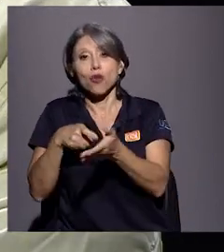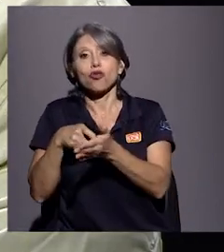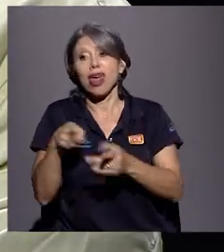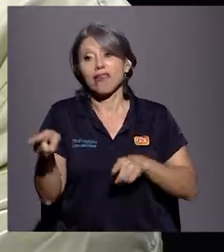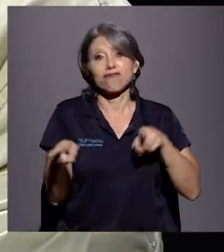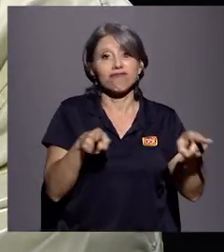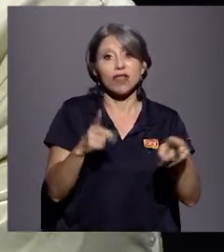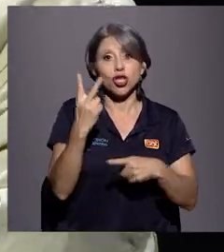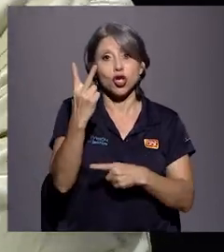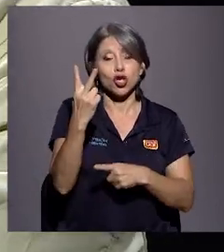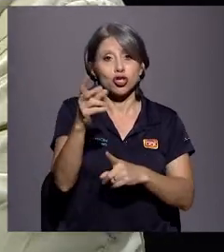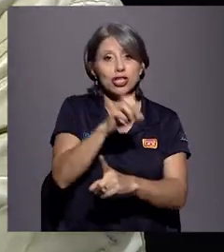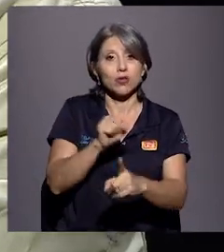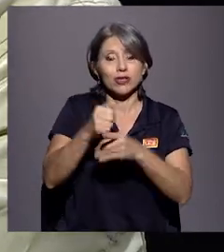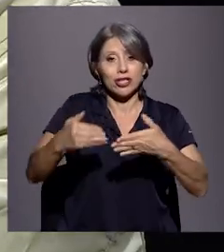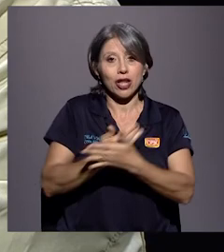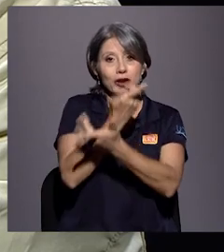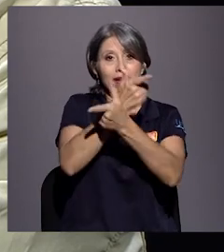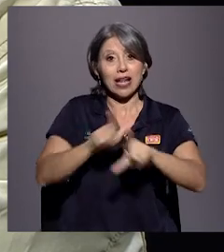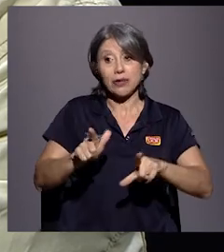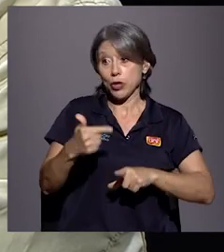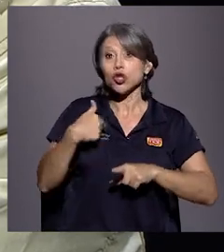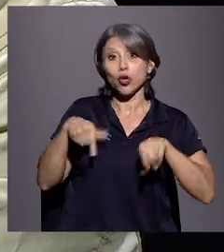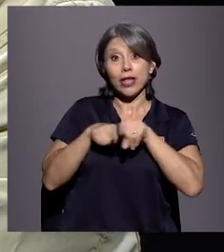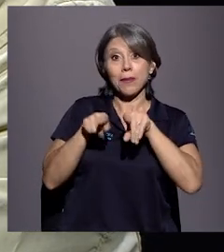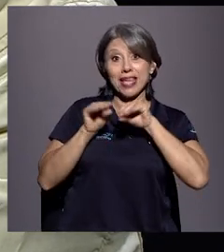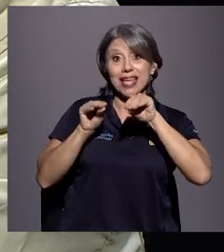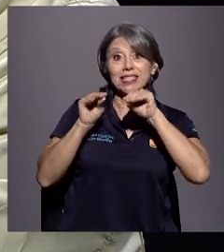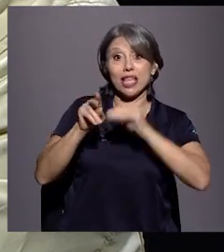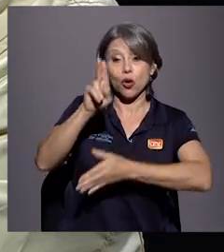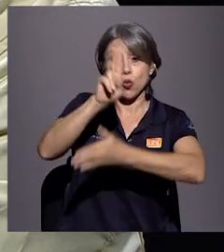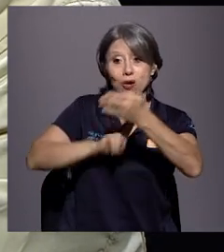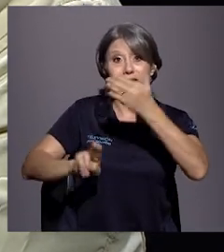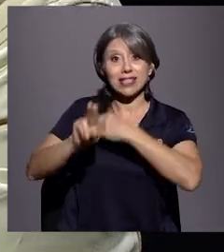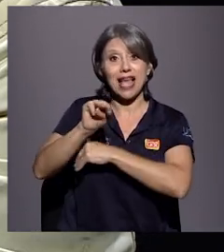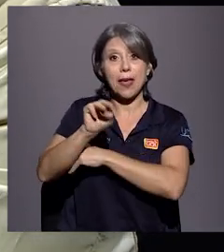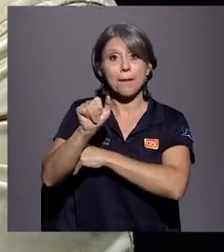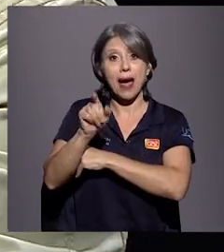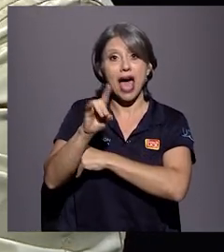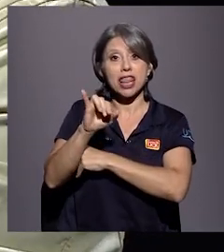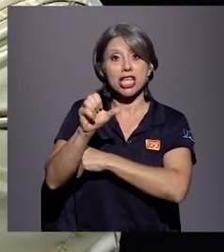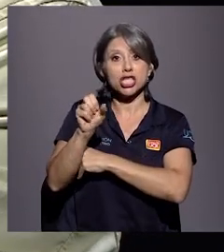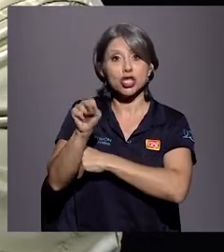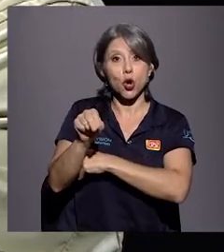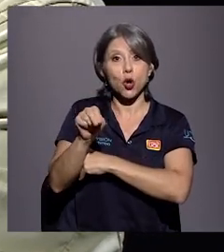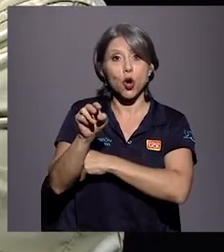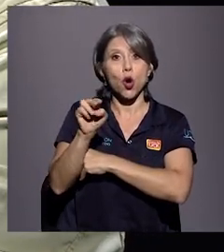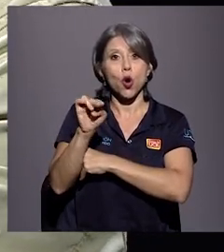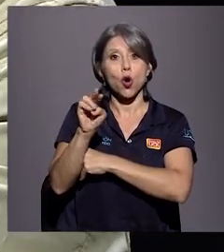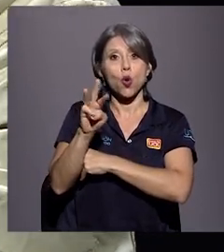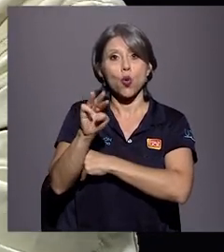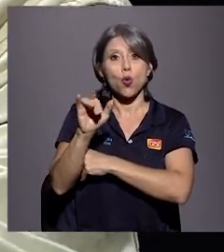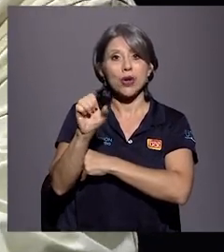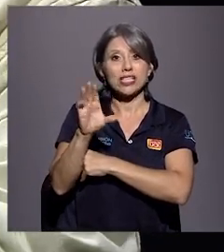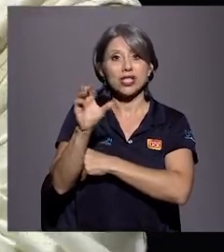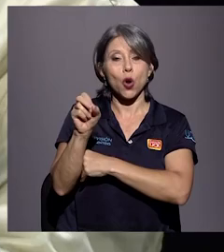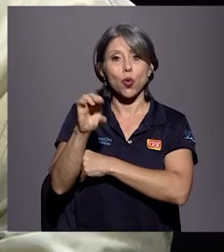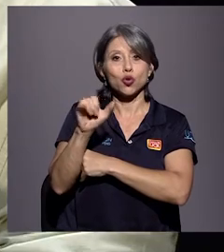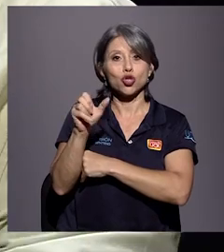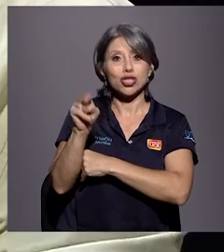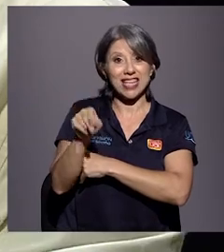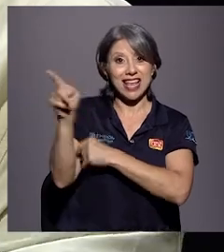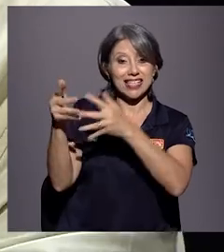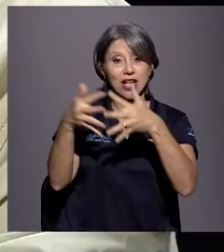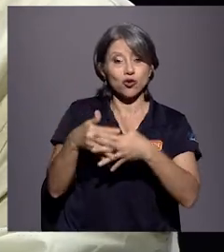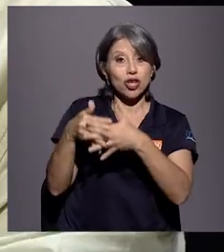ejemplo, yo enseño también en una universidad norteamericana, Madison, Wisconsin, y ahí fue el endeudamiento. Acabaron con las